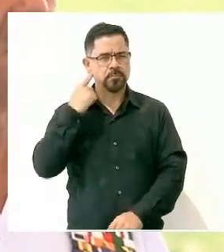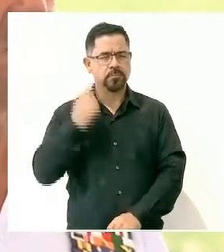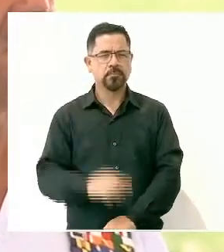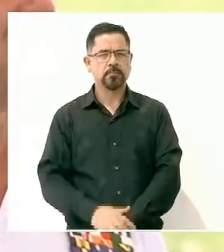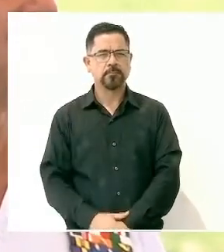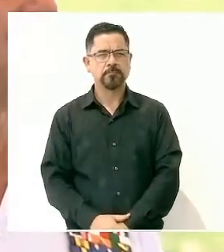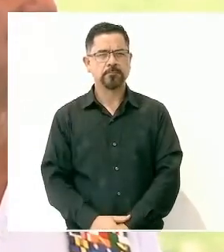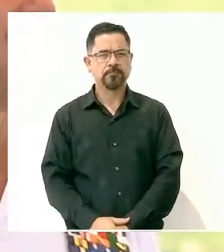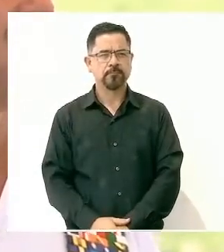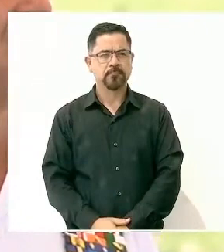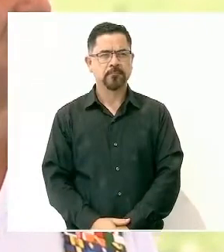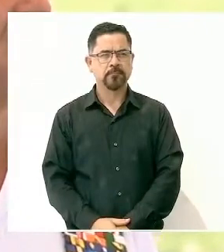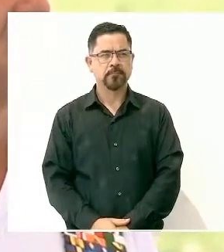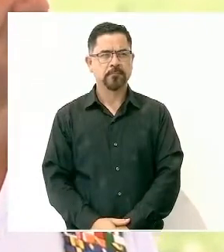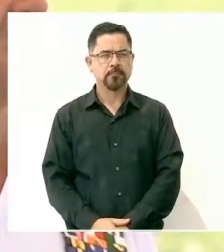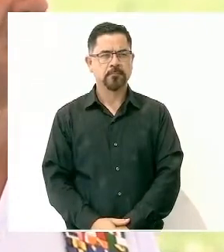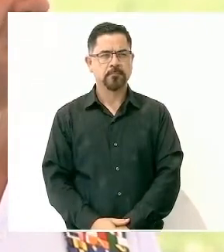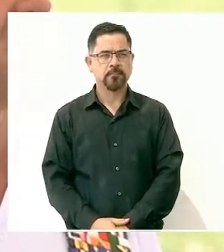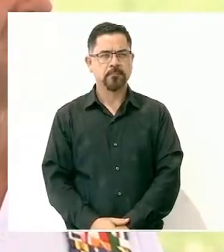Ya la estoy grabando.